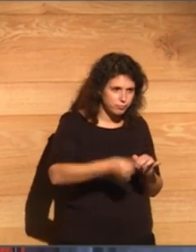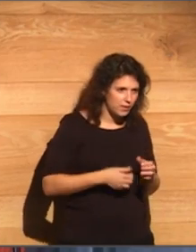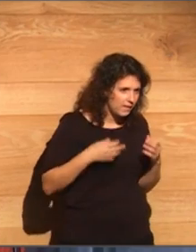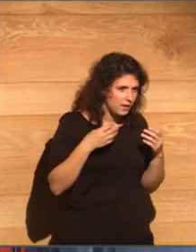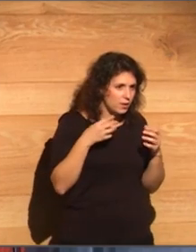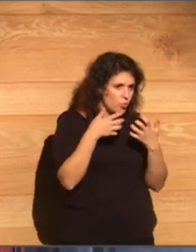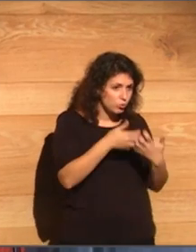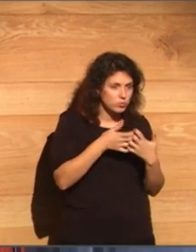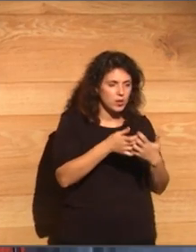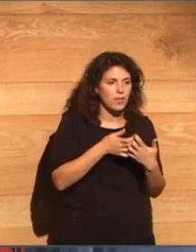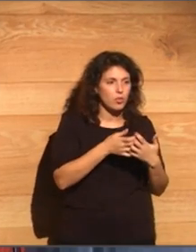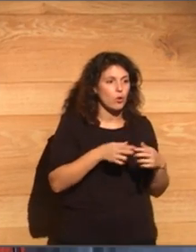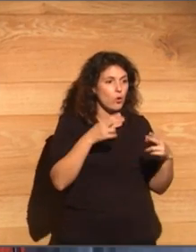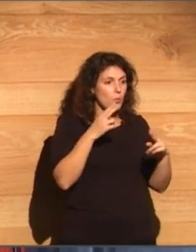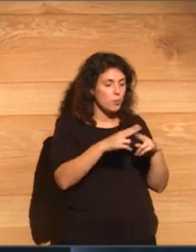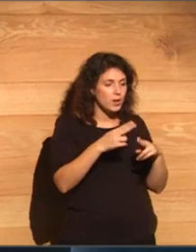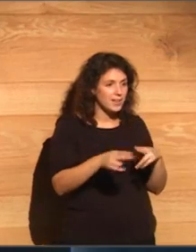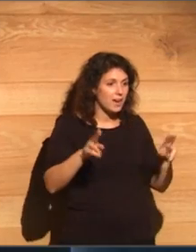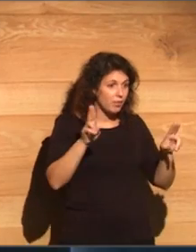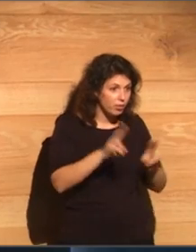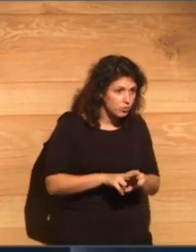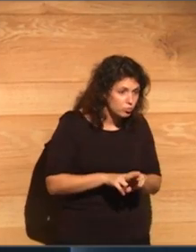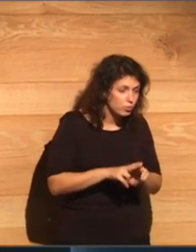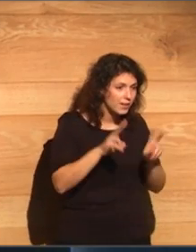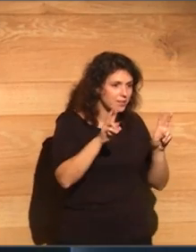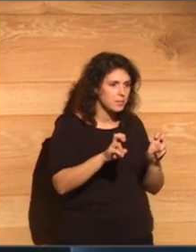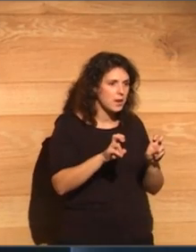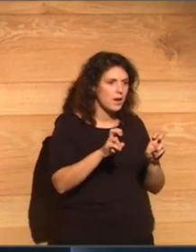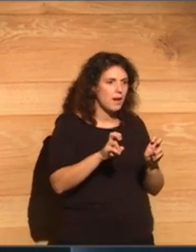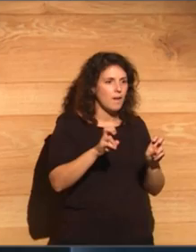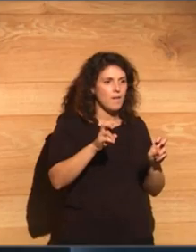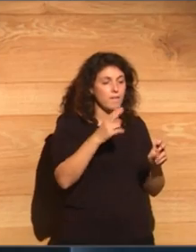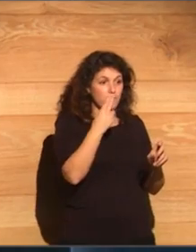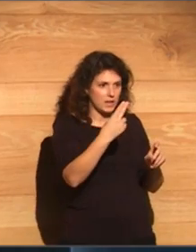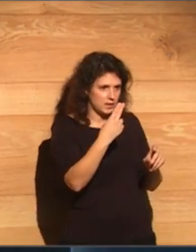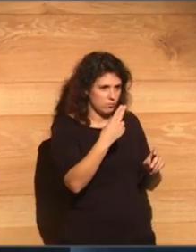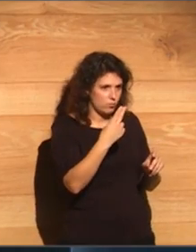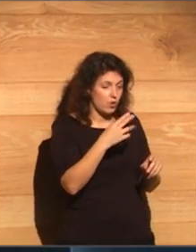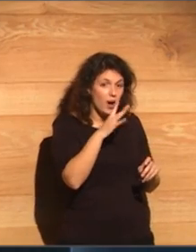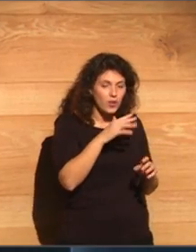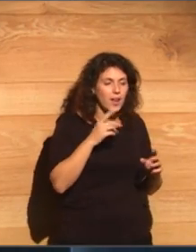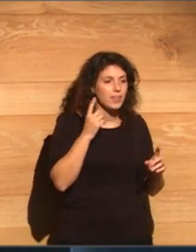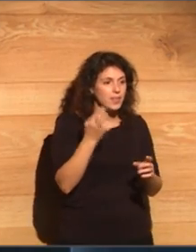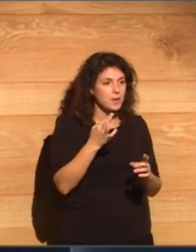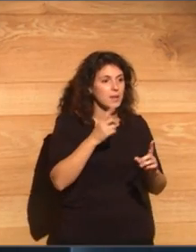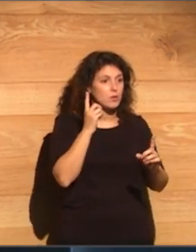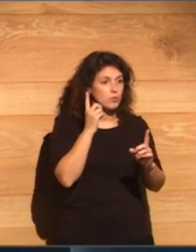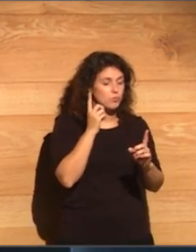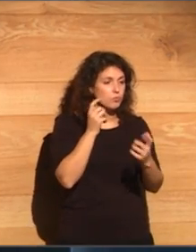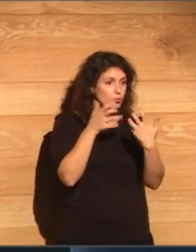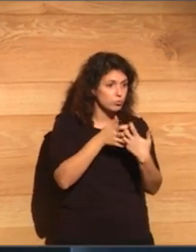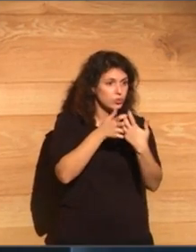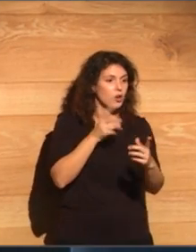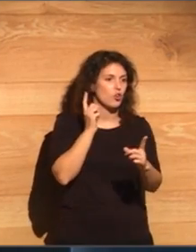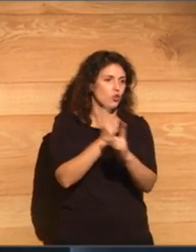caso, la censura política durante el franquismo y tal, aquí tiene que luchar contra la nueva dictadura, que es la económica, ¿no? Porque